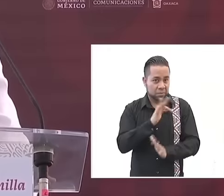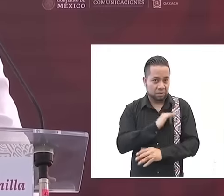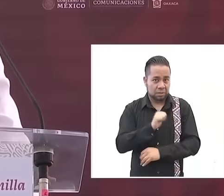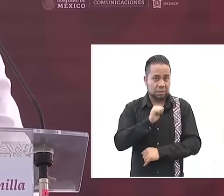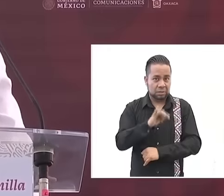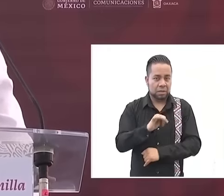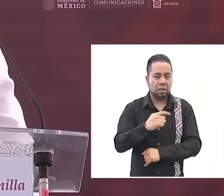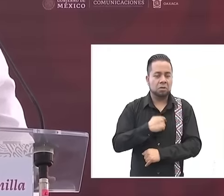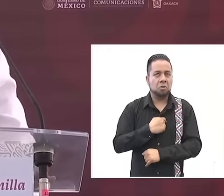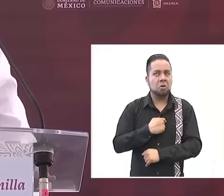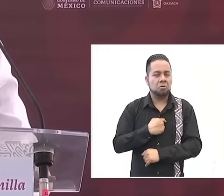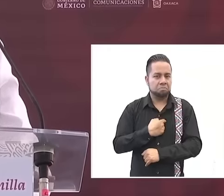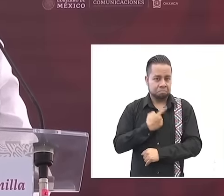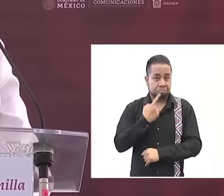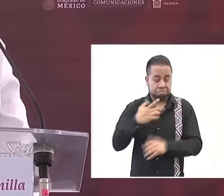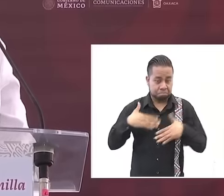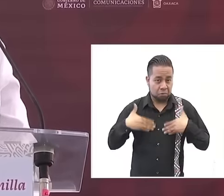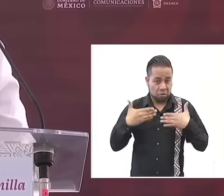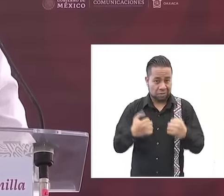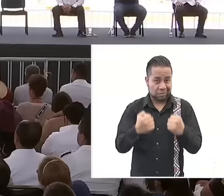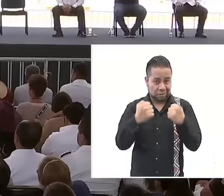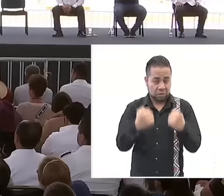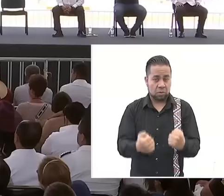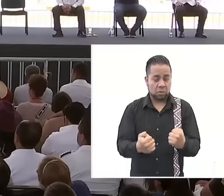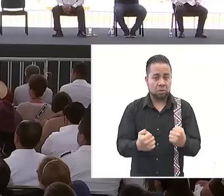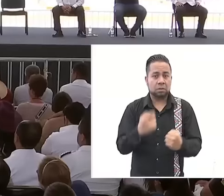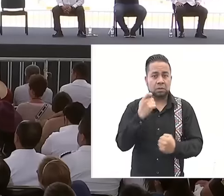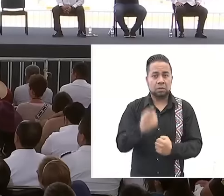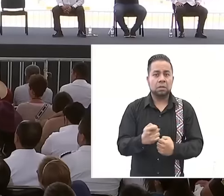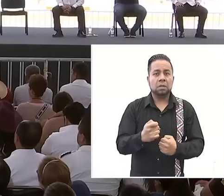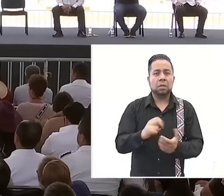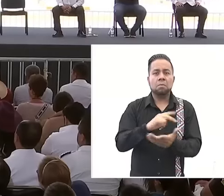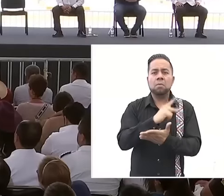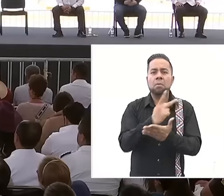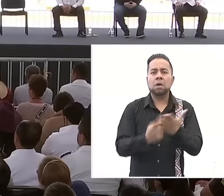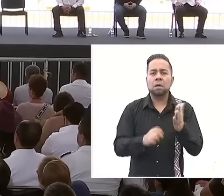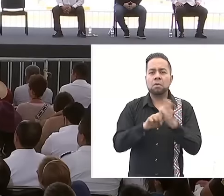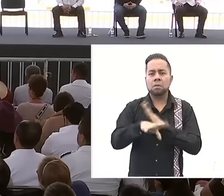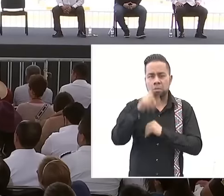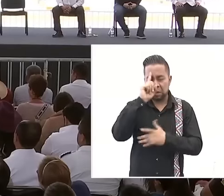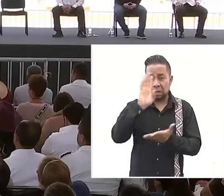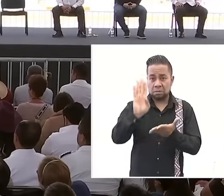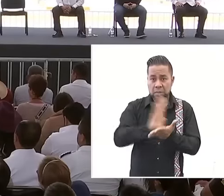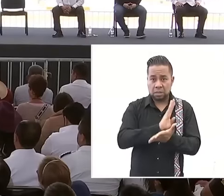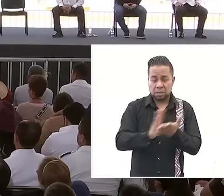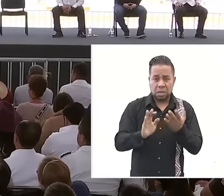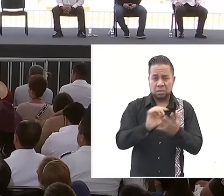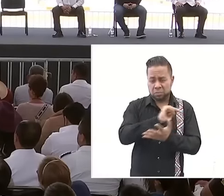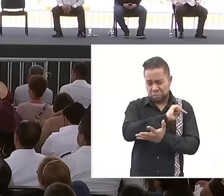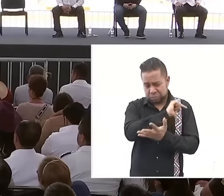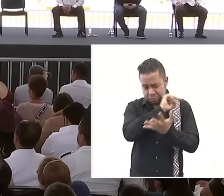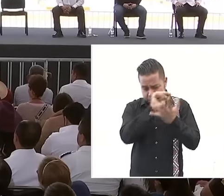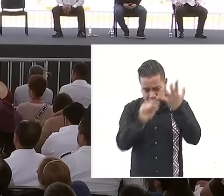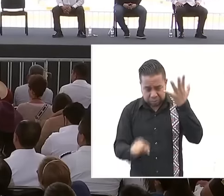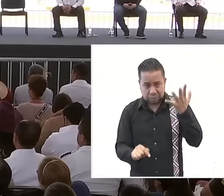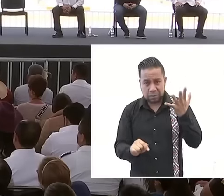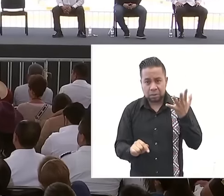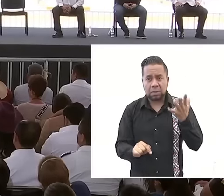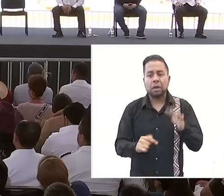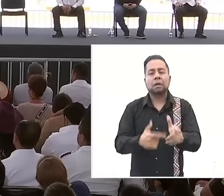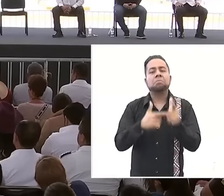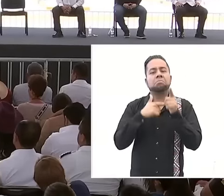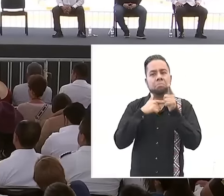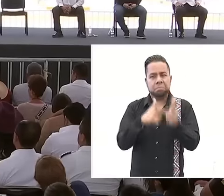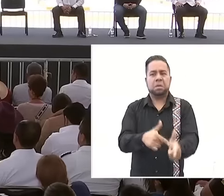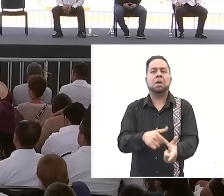les puedo asegurar es de que los programas de bienestar, todos, van a